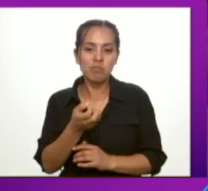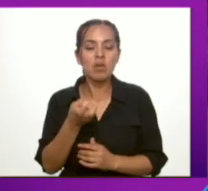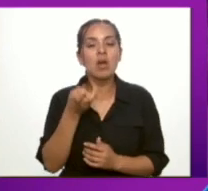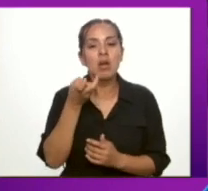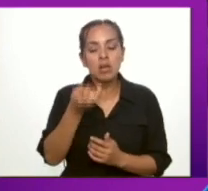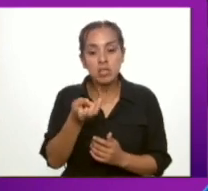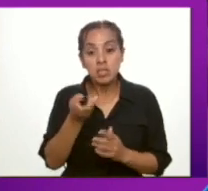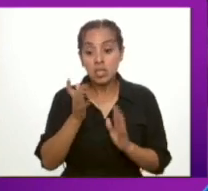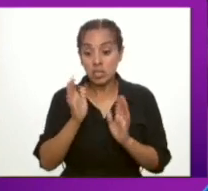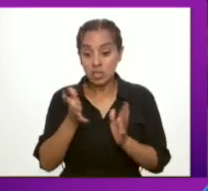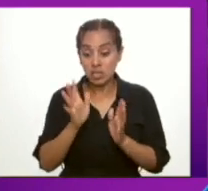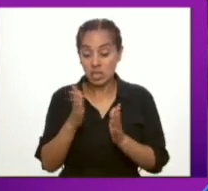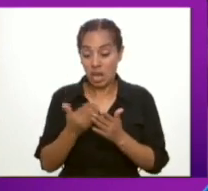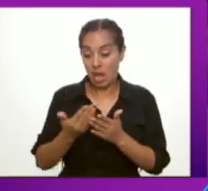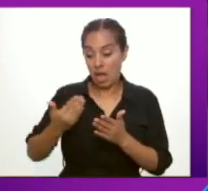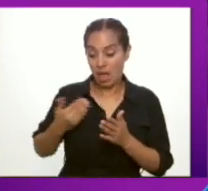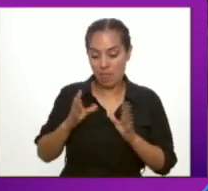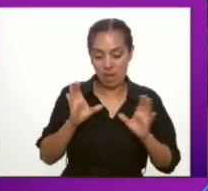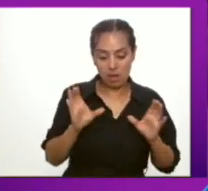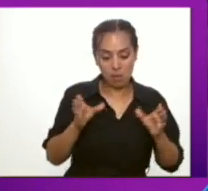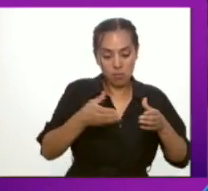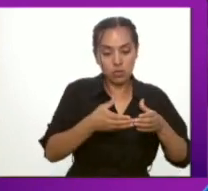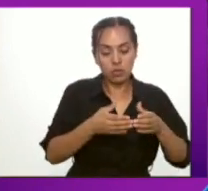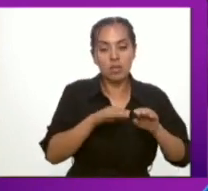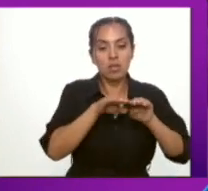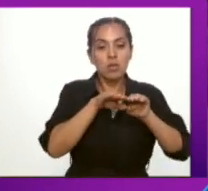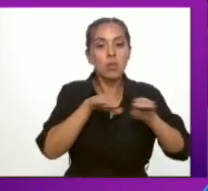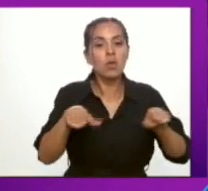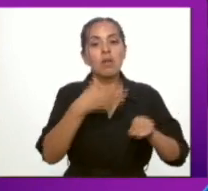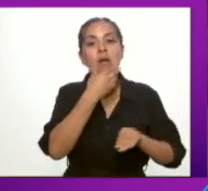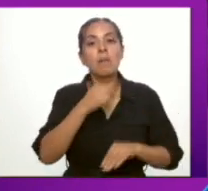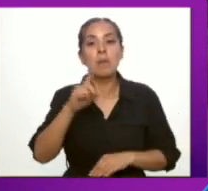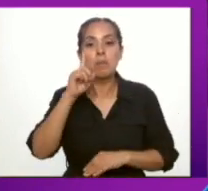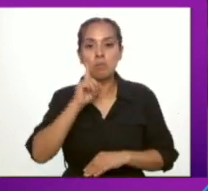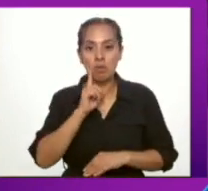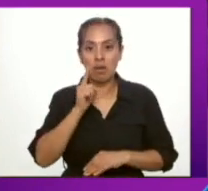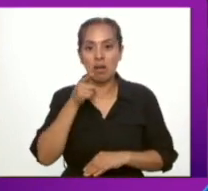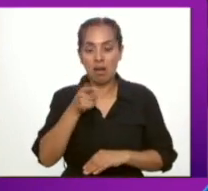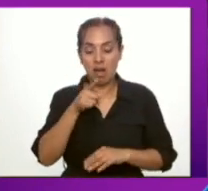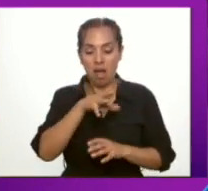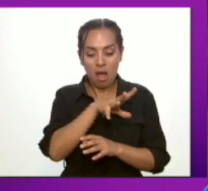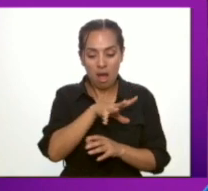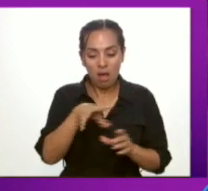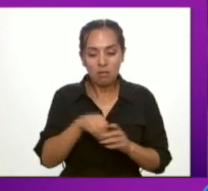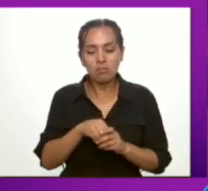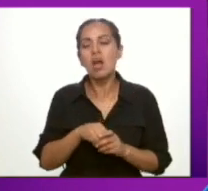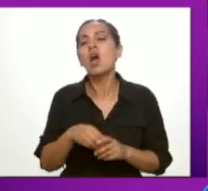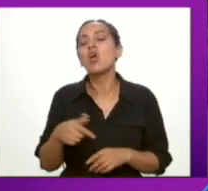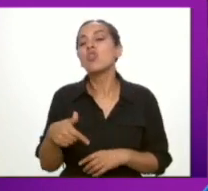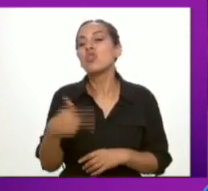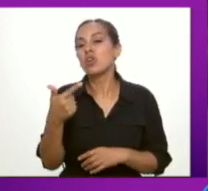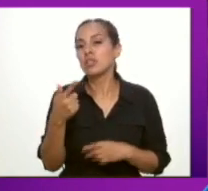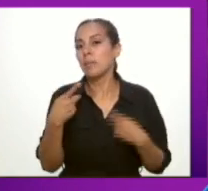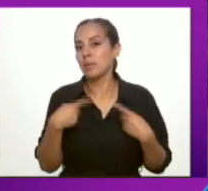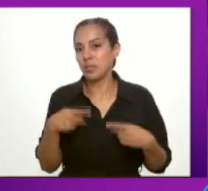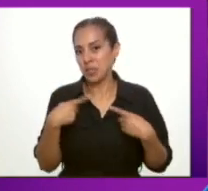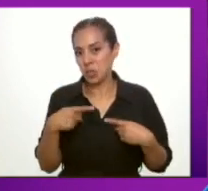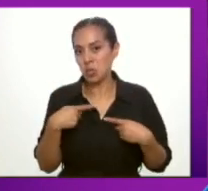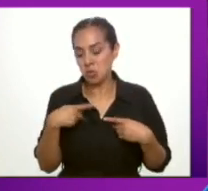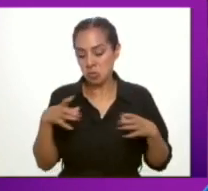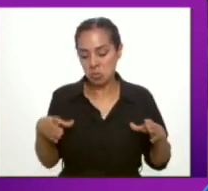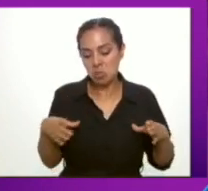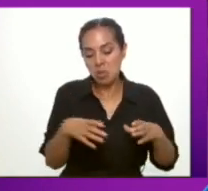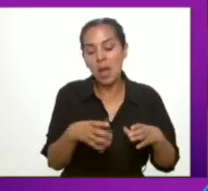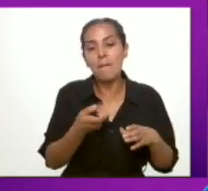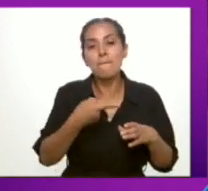ha construido una comisión de igualdad y equidad de género que está integrada por 12 miembros pero que no